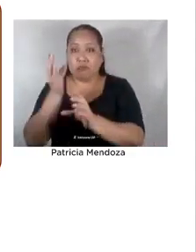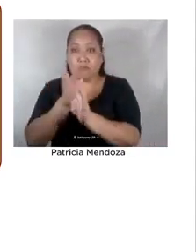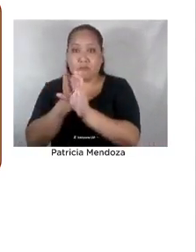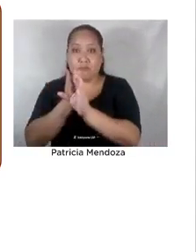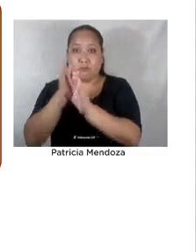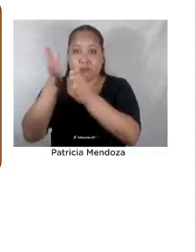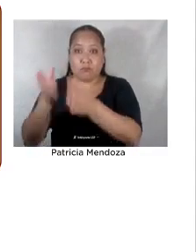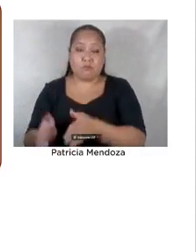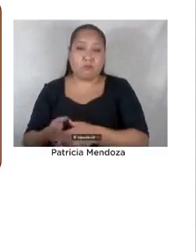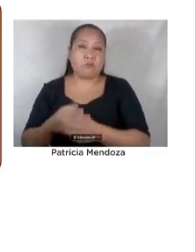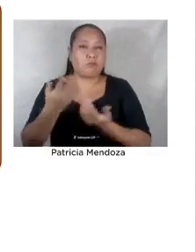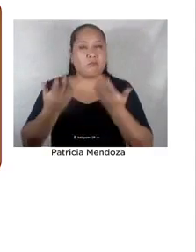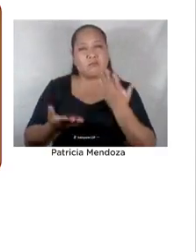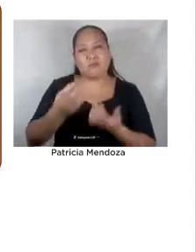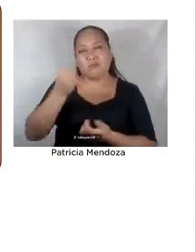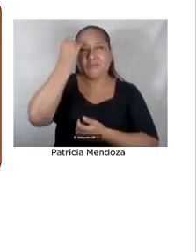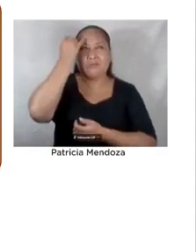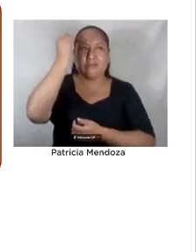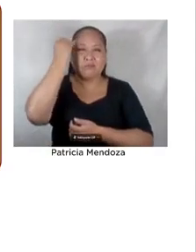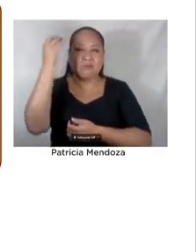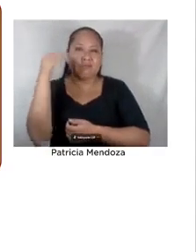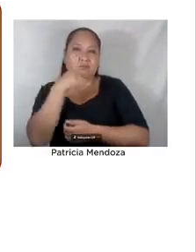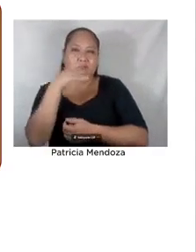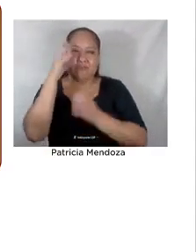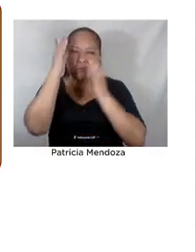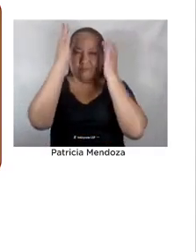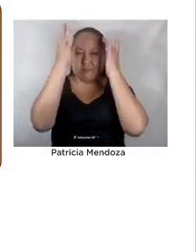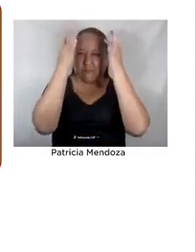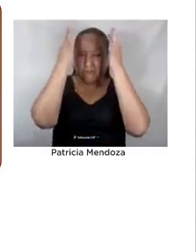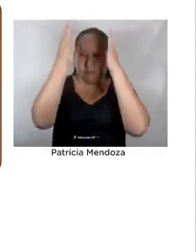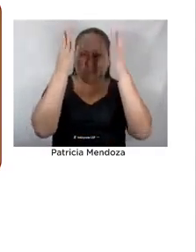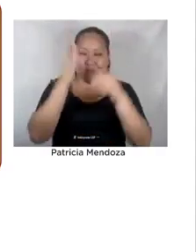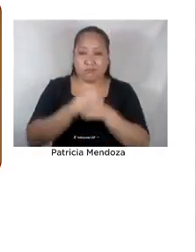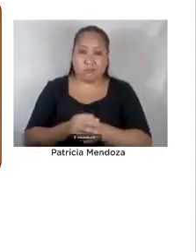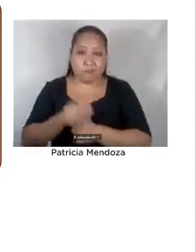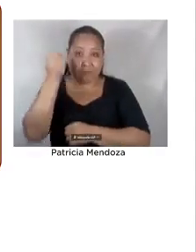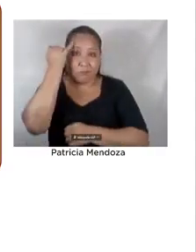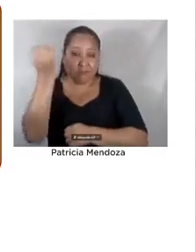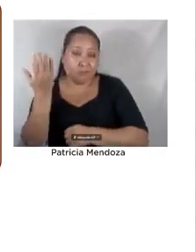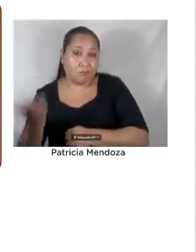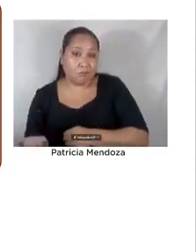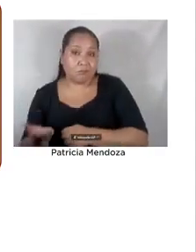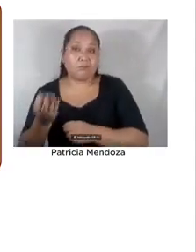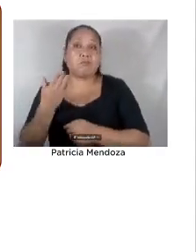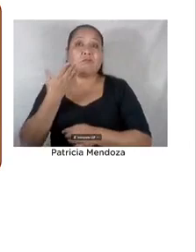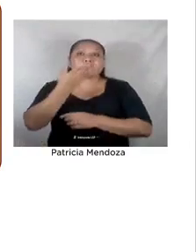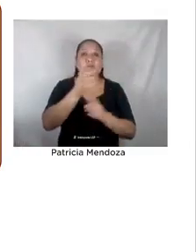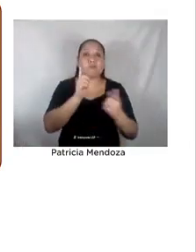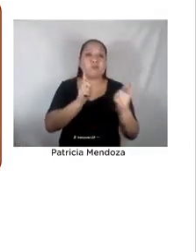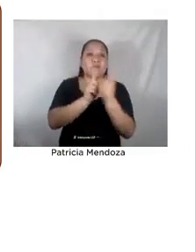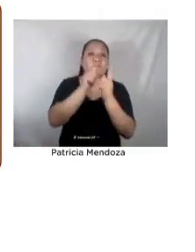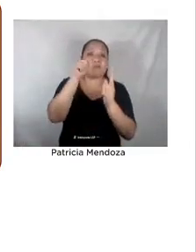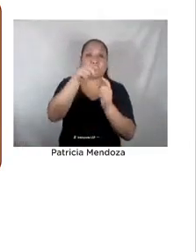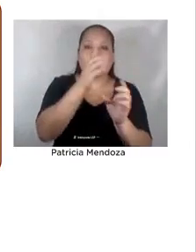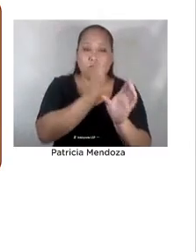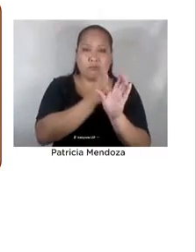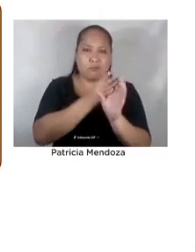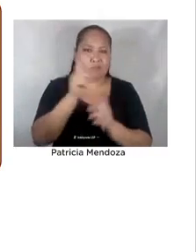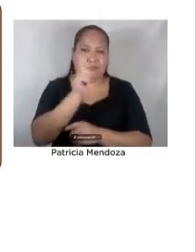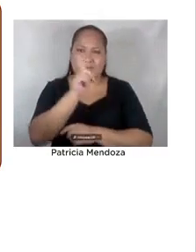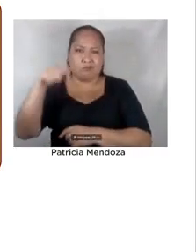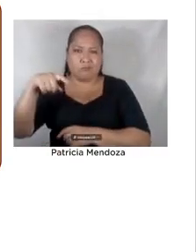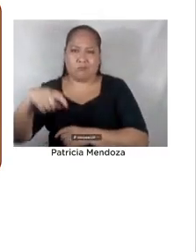relación a ir al psicólogo, ¿no? Y es importante que nosotros también podamos identificar que no hay necesidad de estar en una